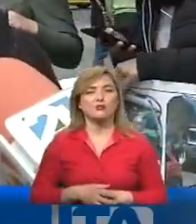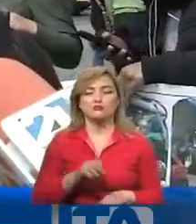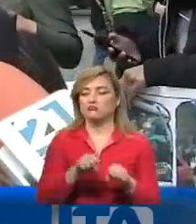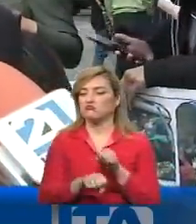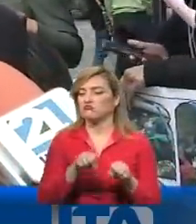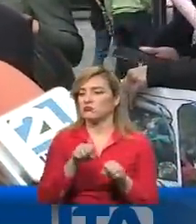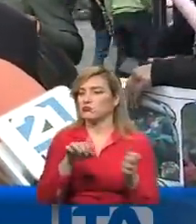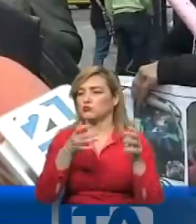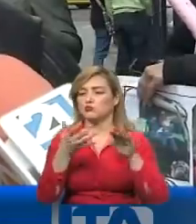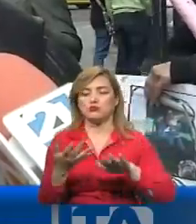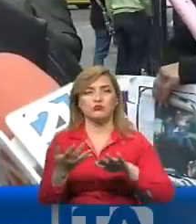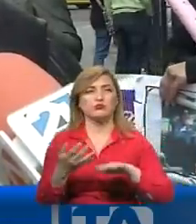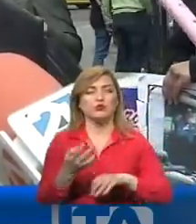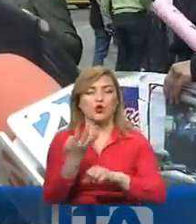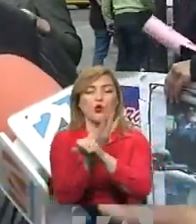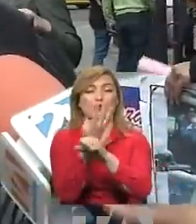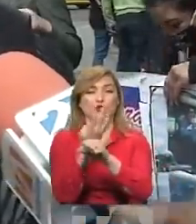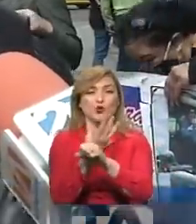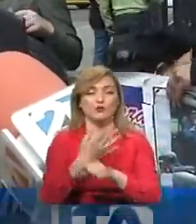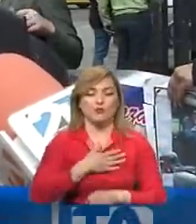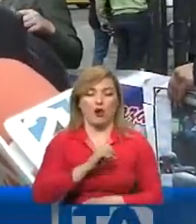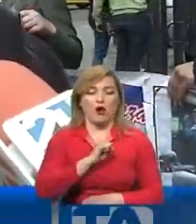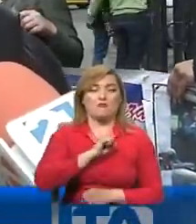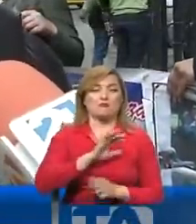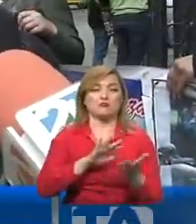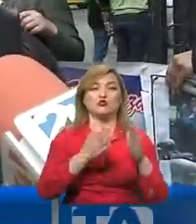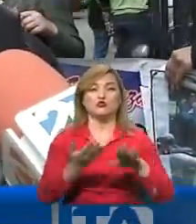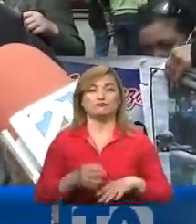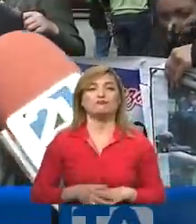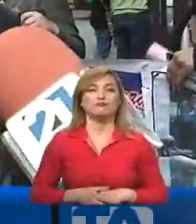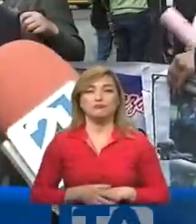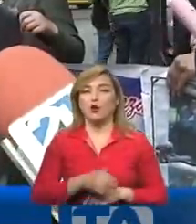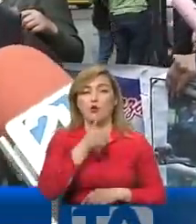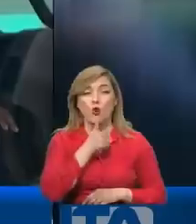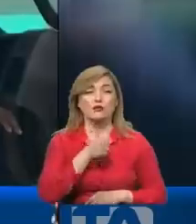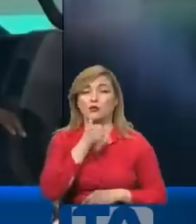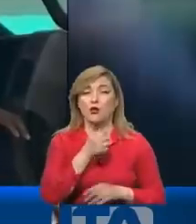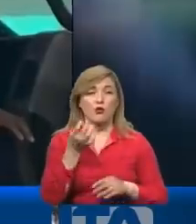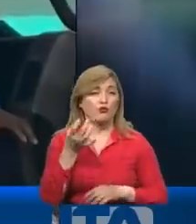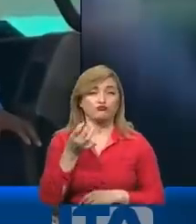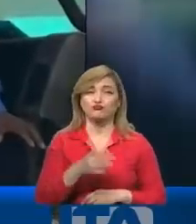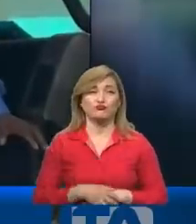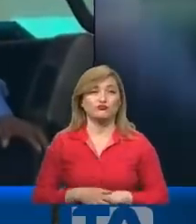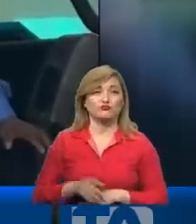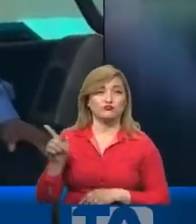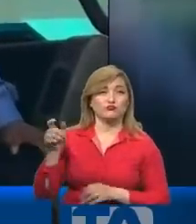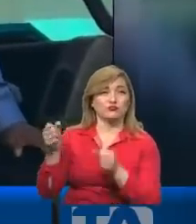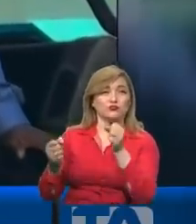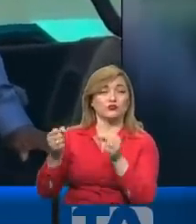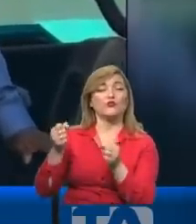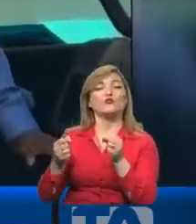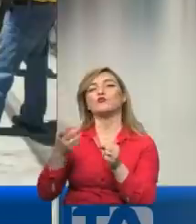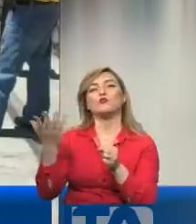pedazos. Murió a las 4 horas de un infarto porque no soportó más el dolor. El conductor de esta volqueta,